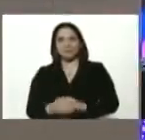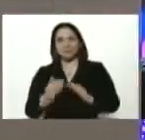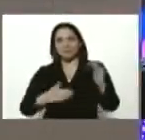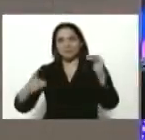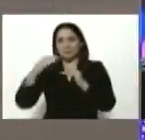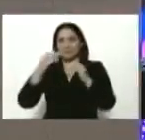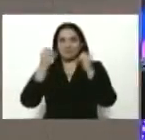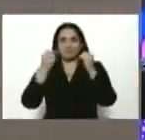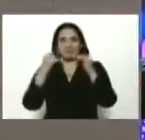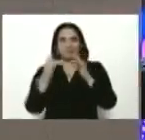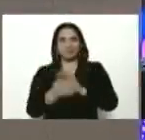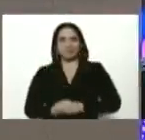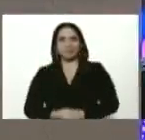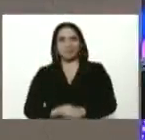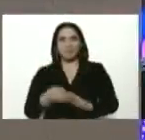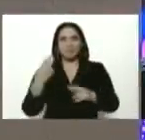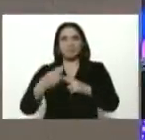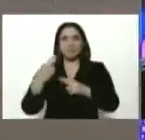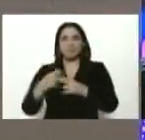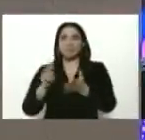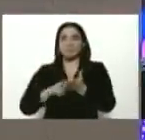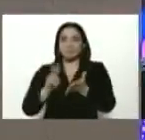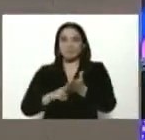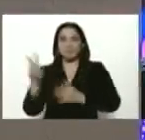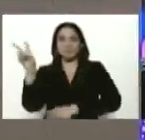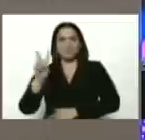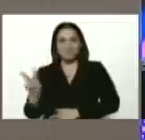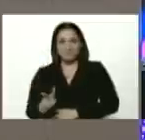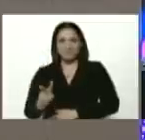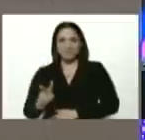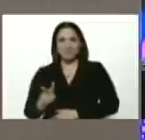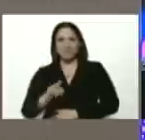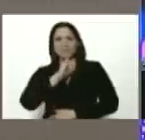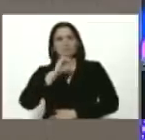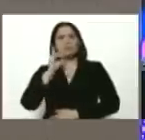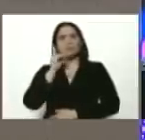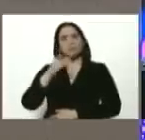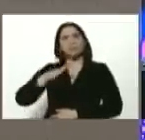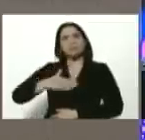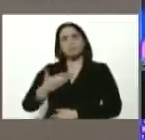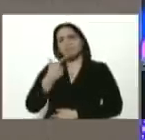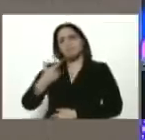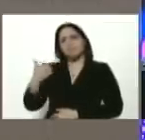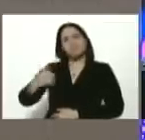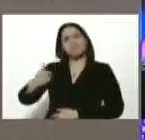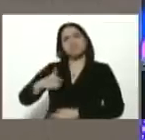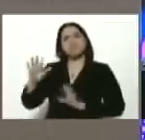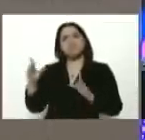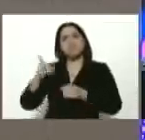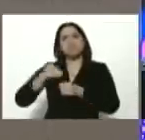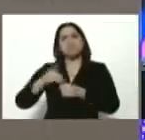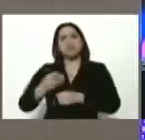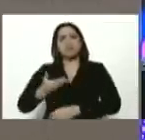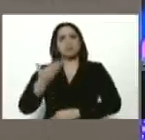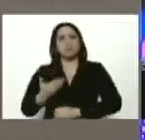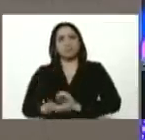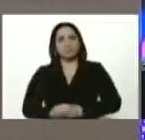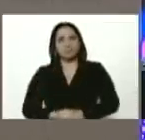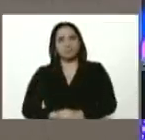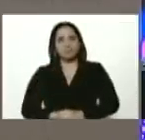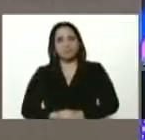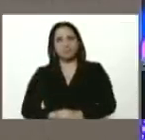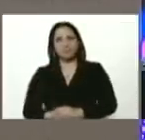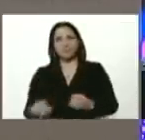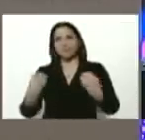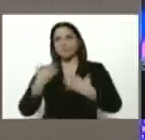es un verdadero peligro para Venezuela. Duque puede decir lo que quiera, pero los números son los números, los datos son los datos y la